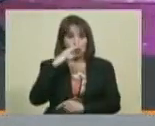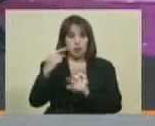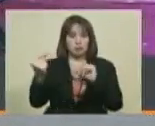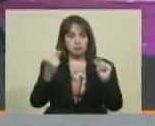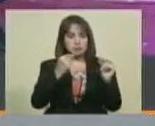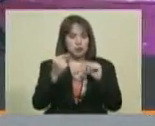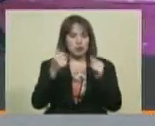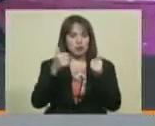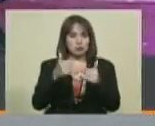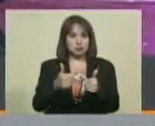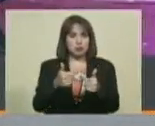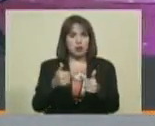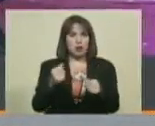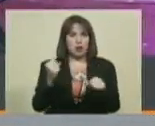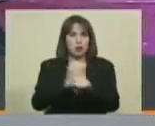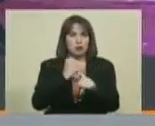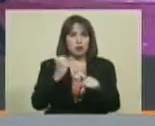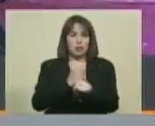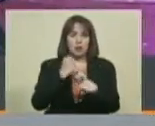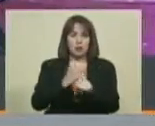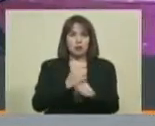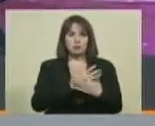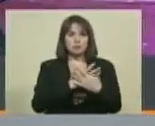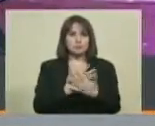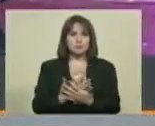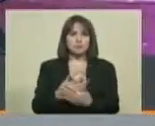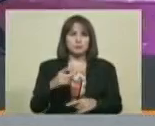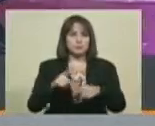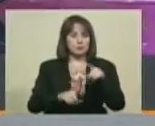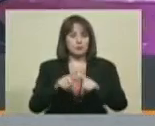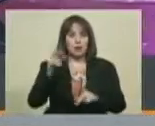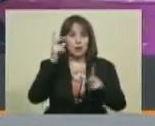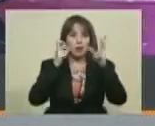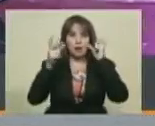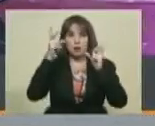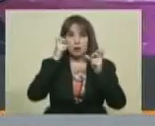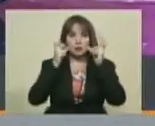franco con los obreros, como usted nos ha pedido.